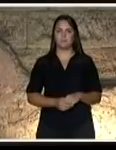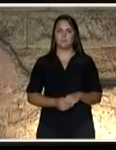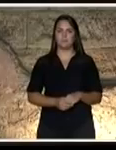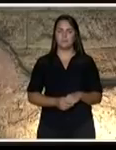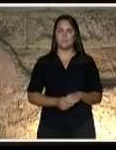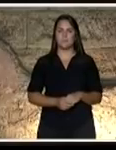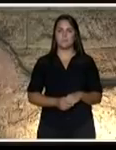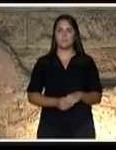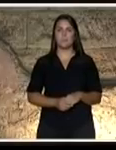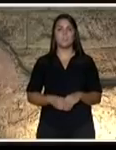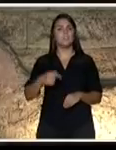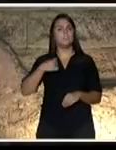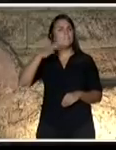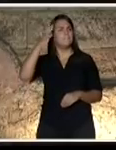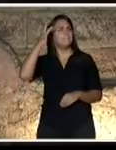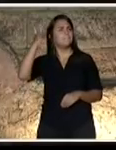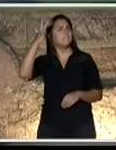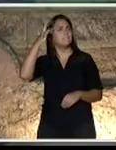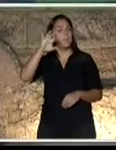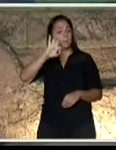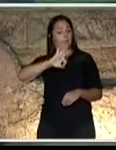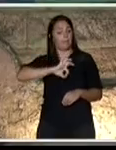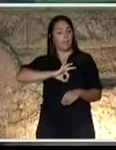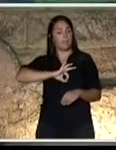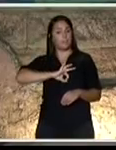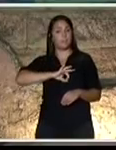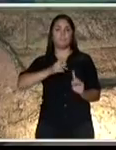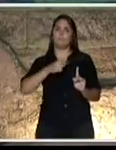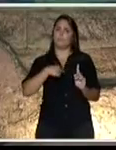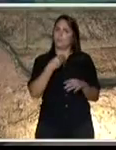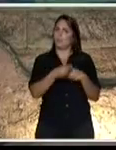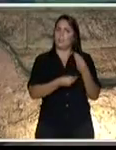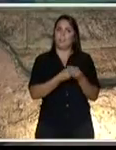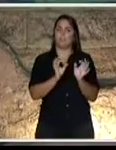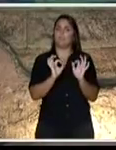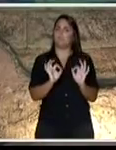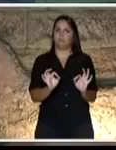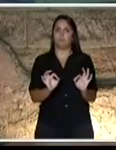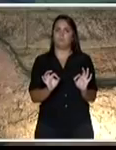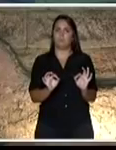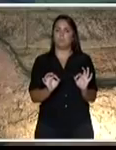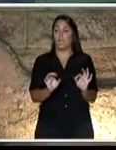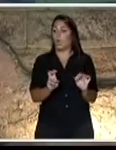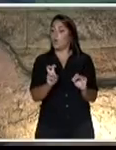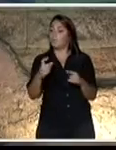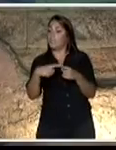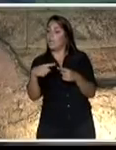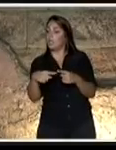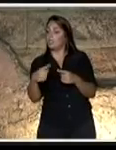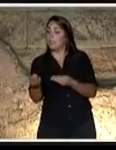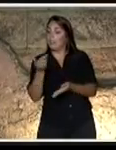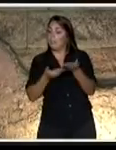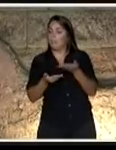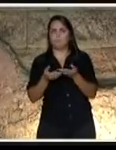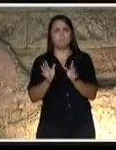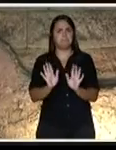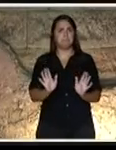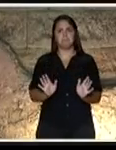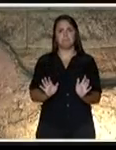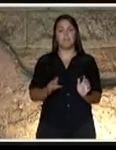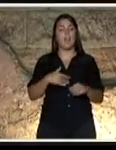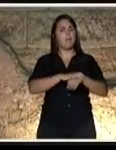Nunca había soñado con esta medalla. Hice lo que debía sin esperar nada a cambio. Amigos que me quieren